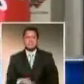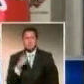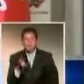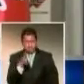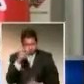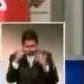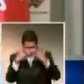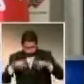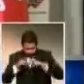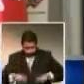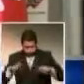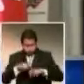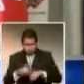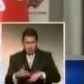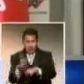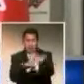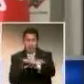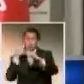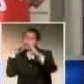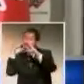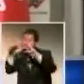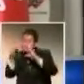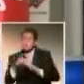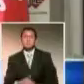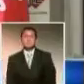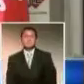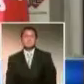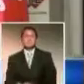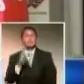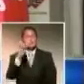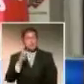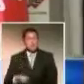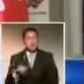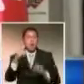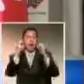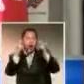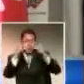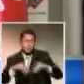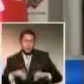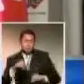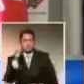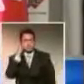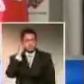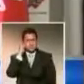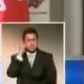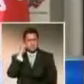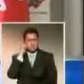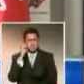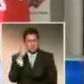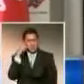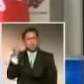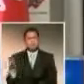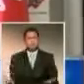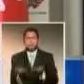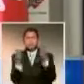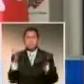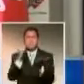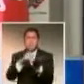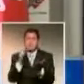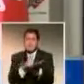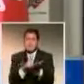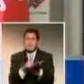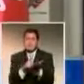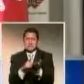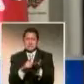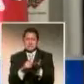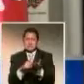la auditoría de predespacho. También acordamos que vamos a estimular la participación